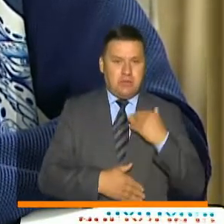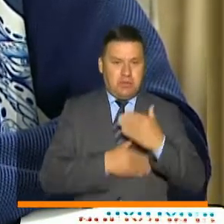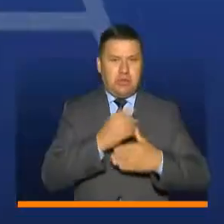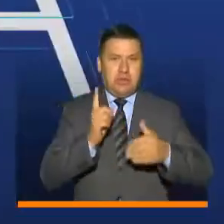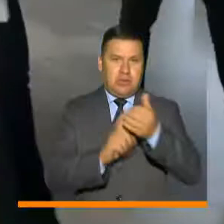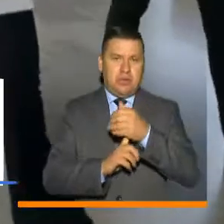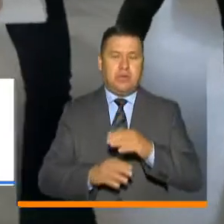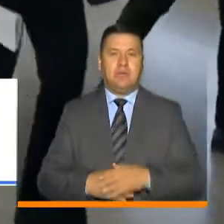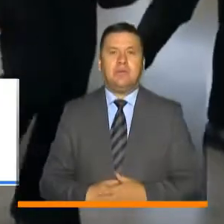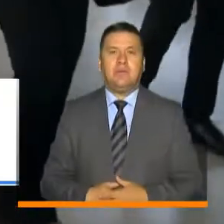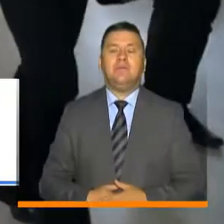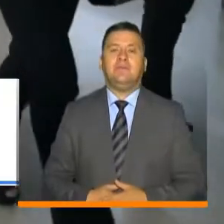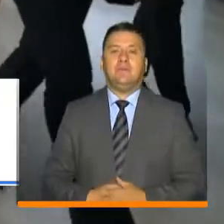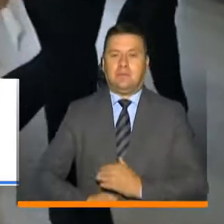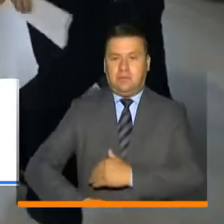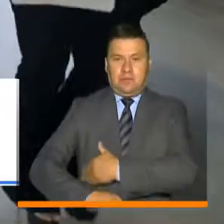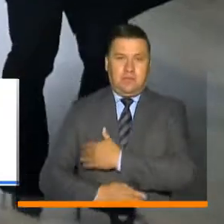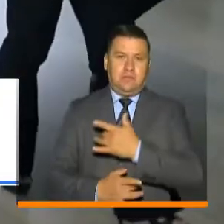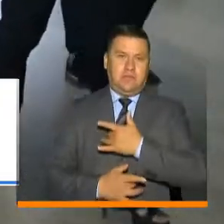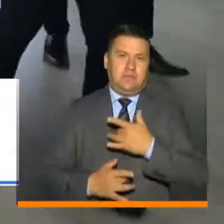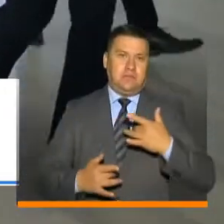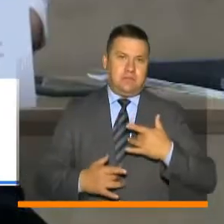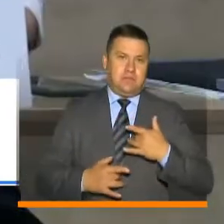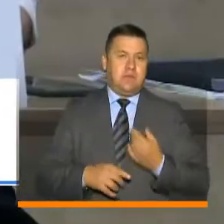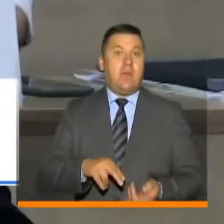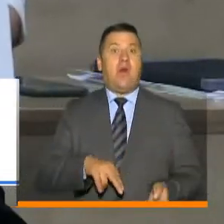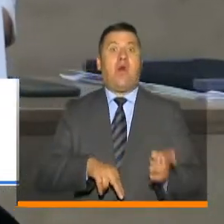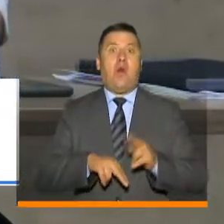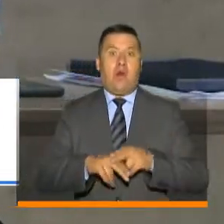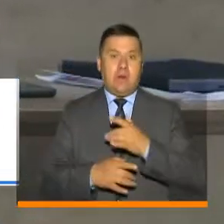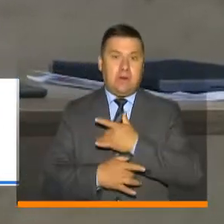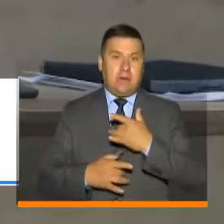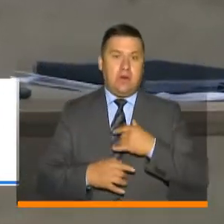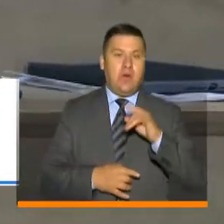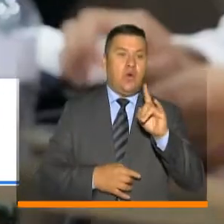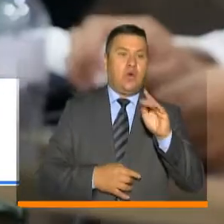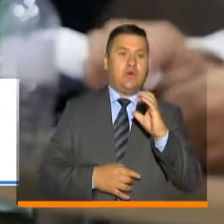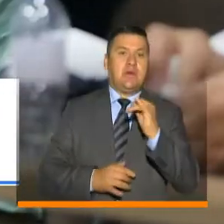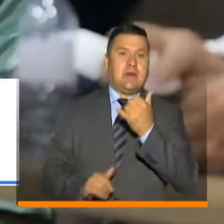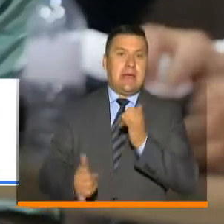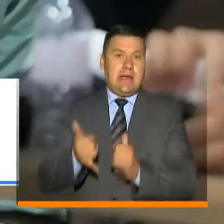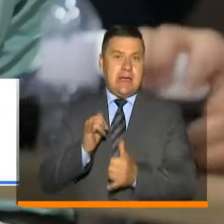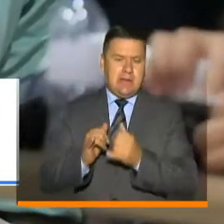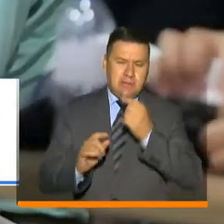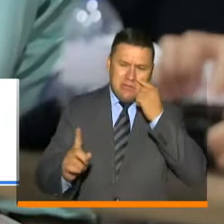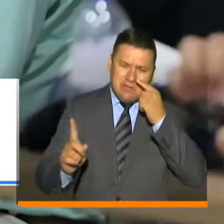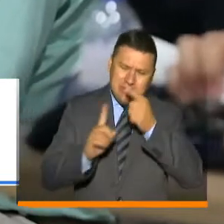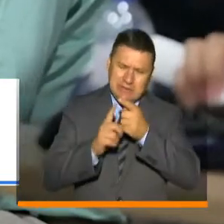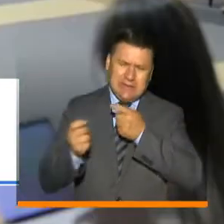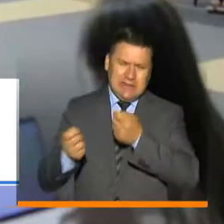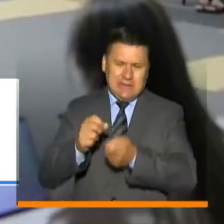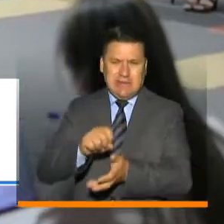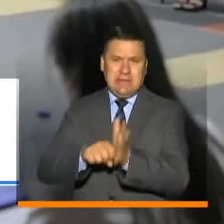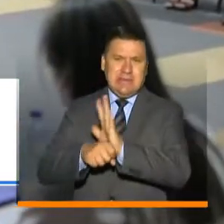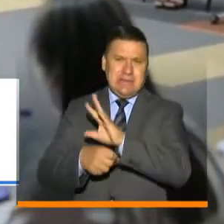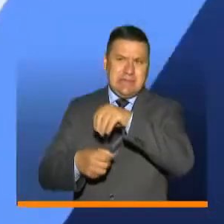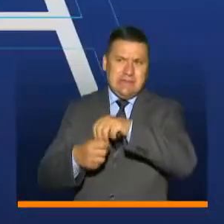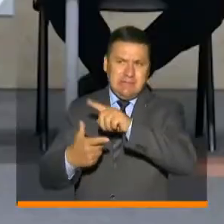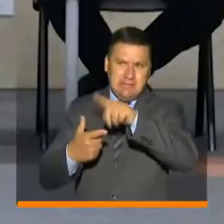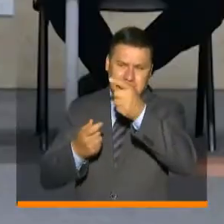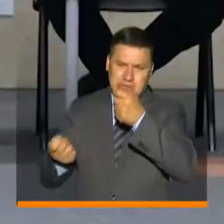poder insistir. Ministerio de Salud triplica capacidad de UCI en Casanare para afrontar